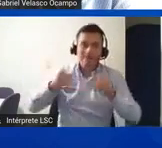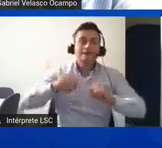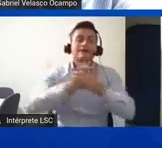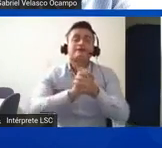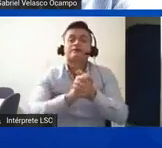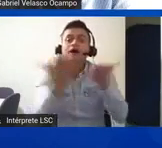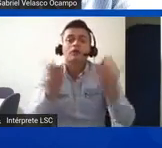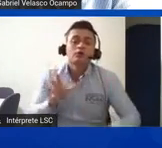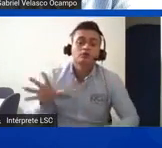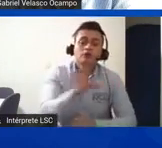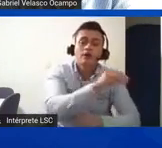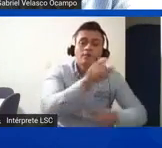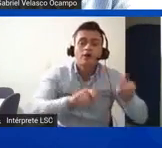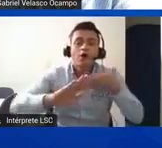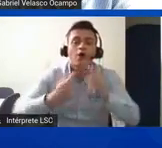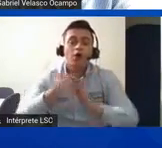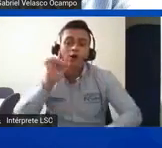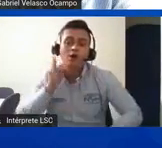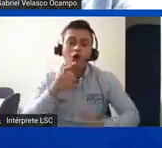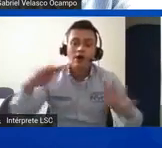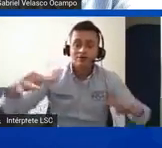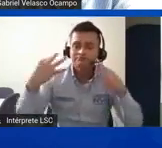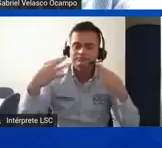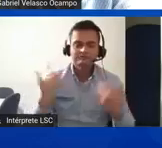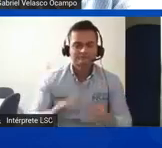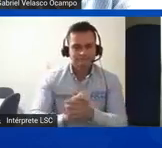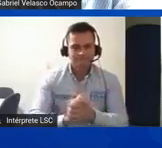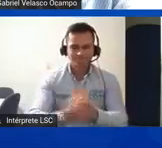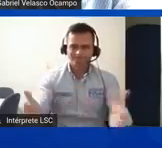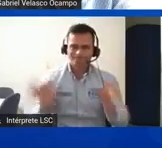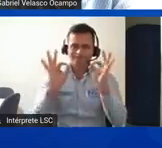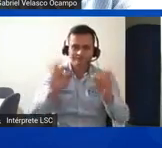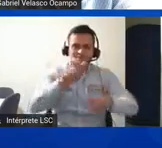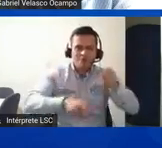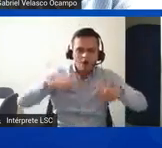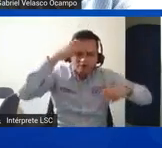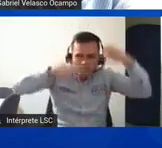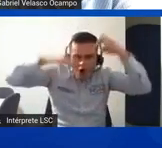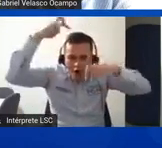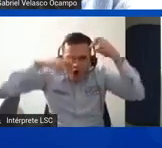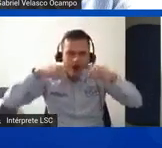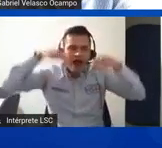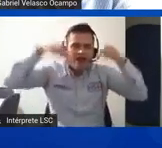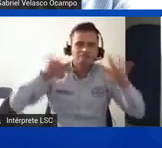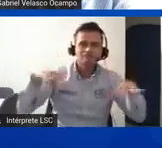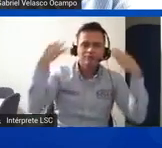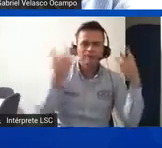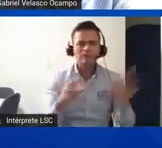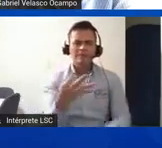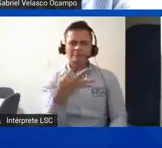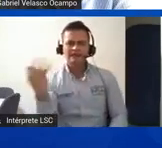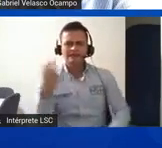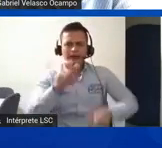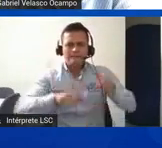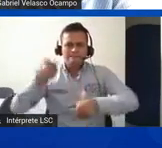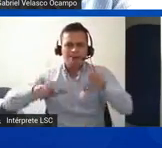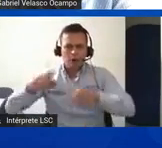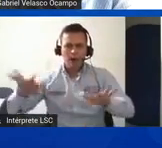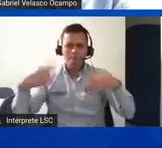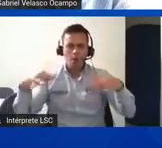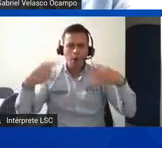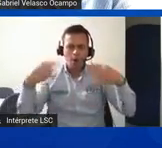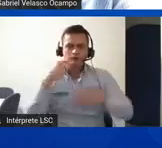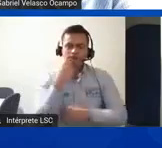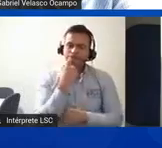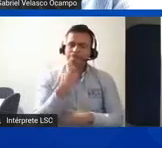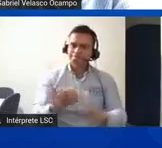para toda la comunidad sorda que nos acompañó y expertos que nos acompañó en este webinar. Casi 300 personas logramos concretar